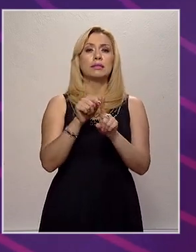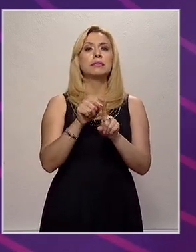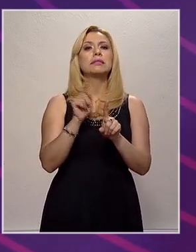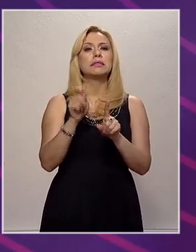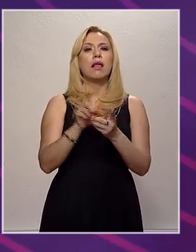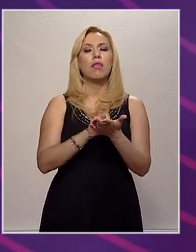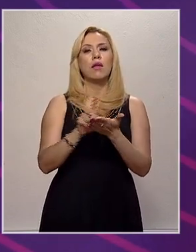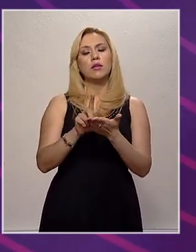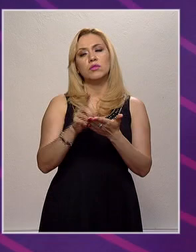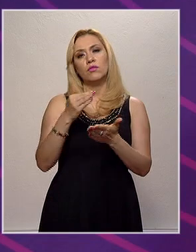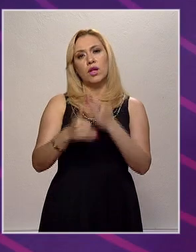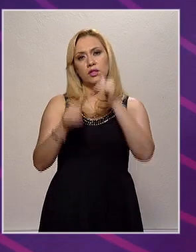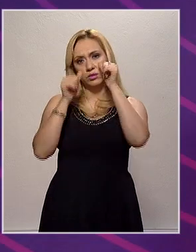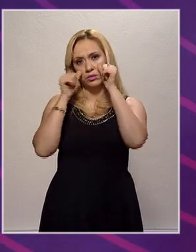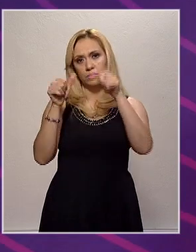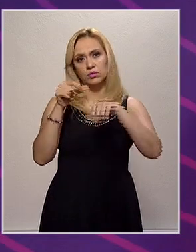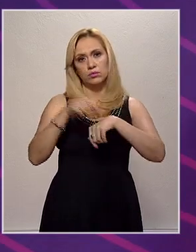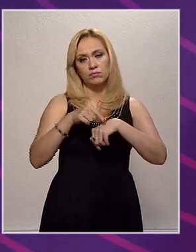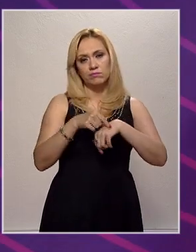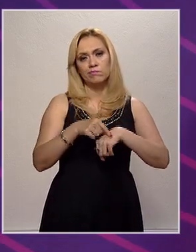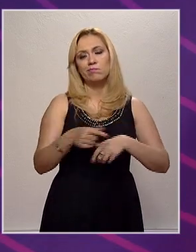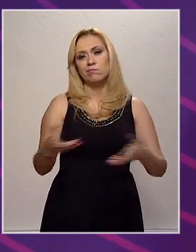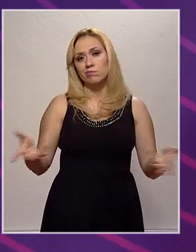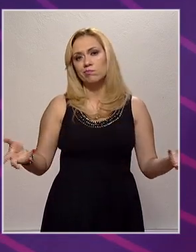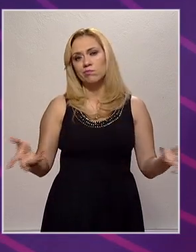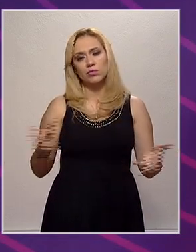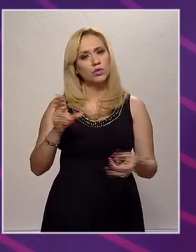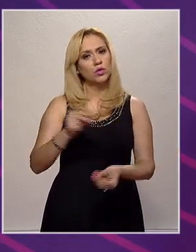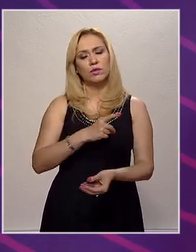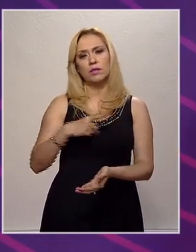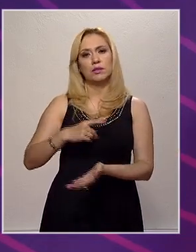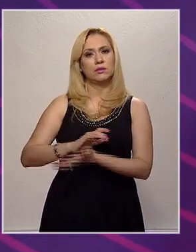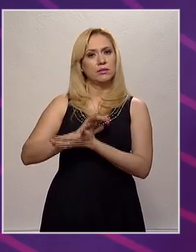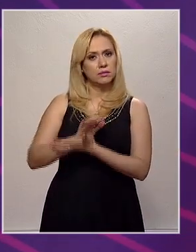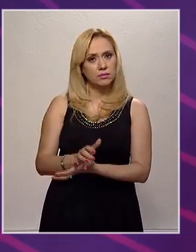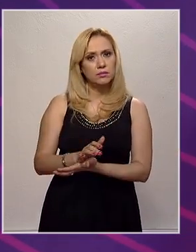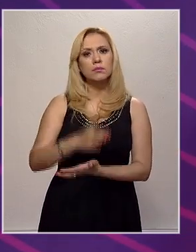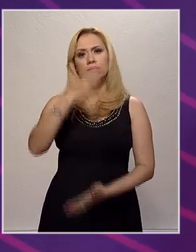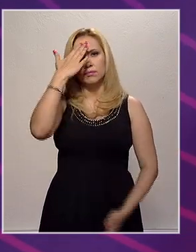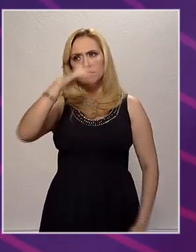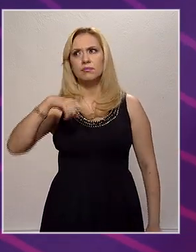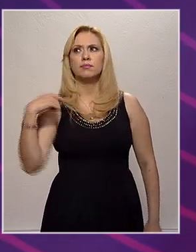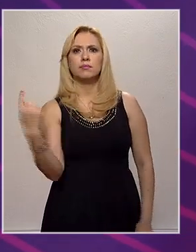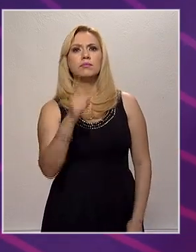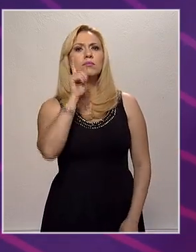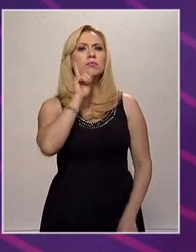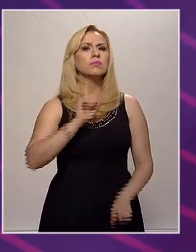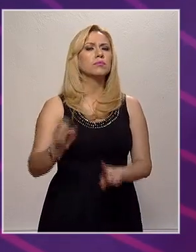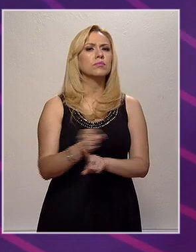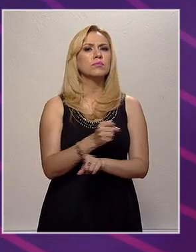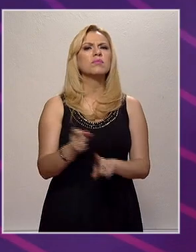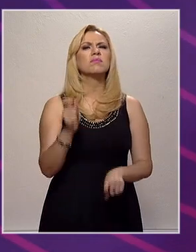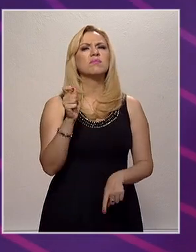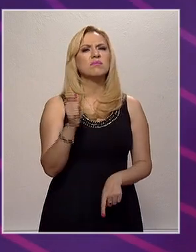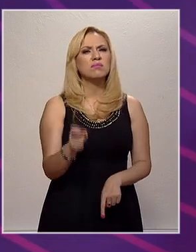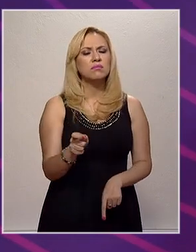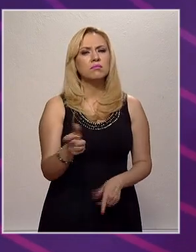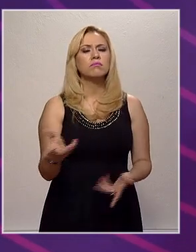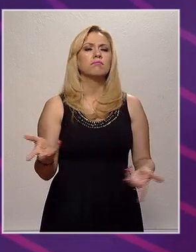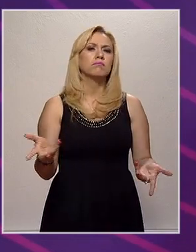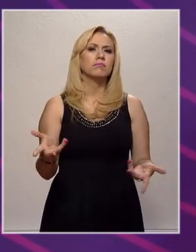derecho inescindiblemente vinculado con el derecho a la no discriminación. Sabemos que la violencia contra las mujeres es una manifestación